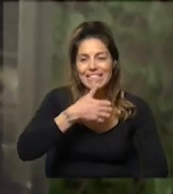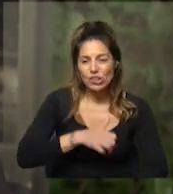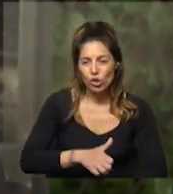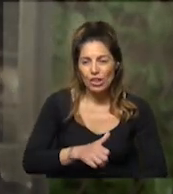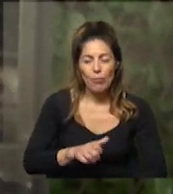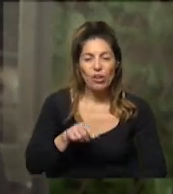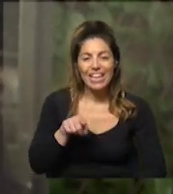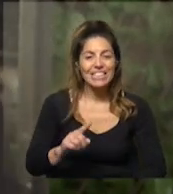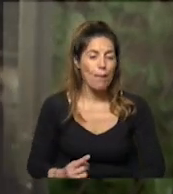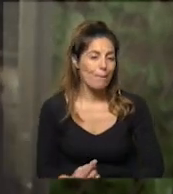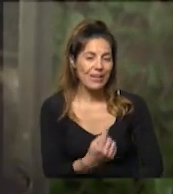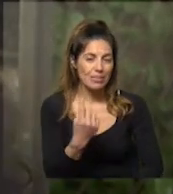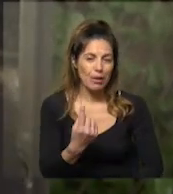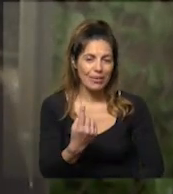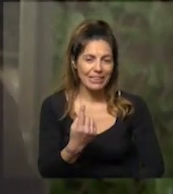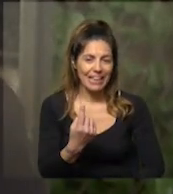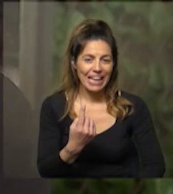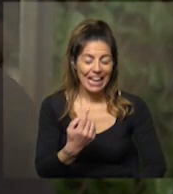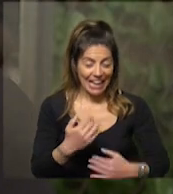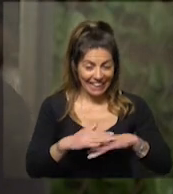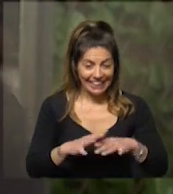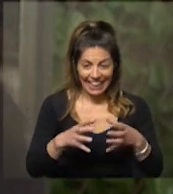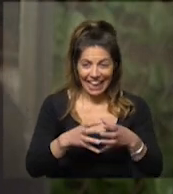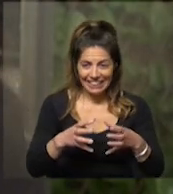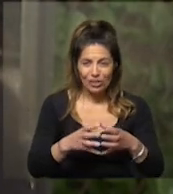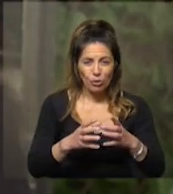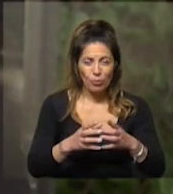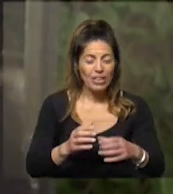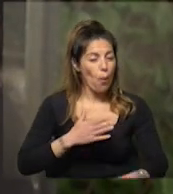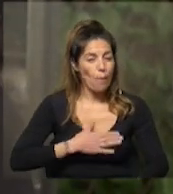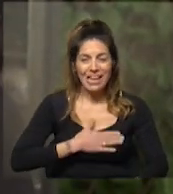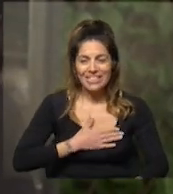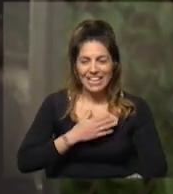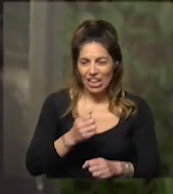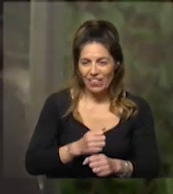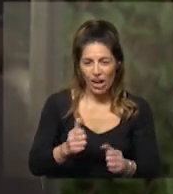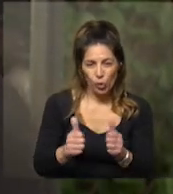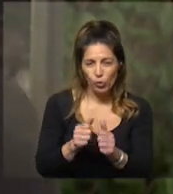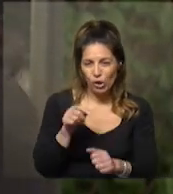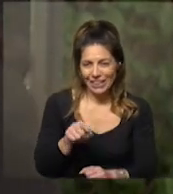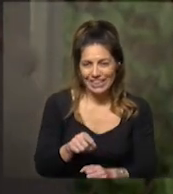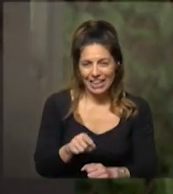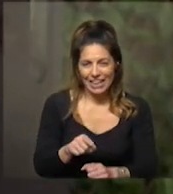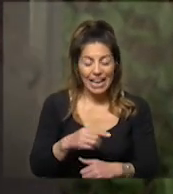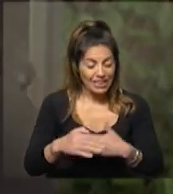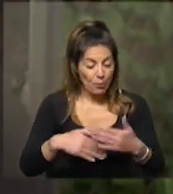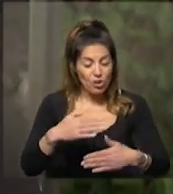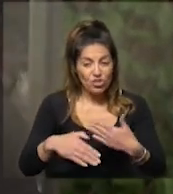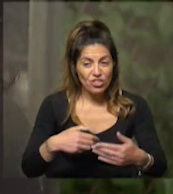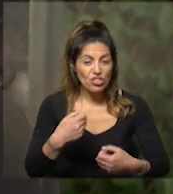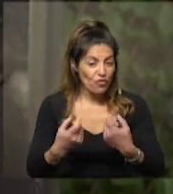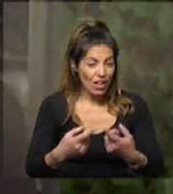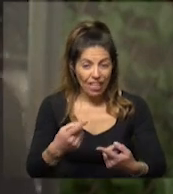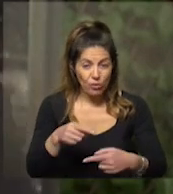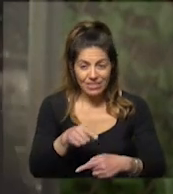ella principalmente es la que forma parte de esto y bueno, que ha sido un placer trabajar con ella. Y bueno, el proceso se fue dando así